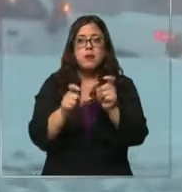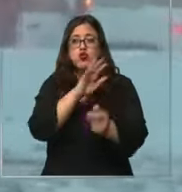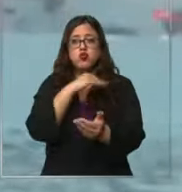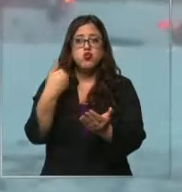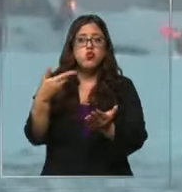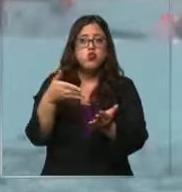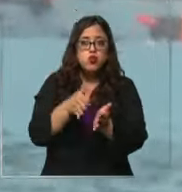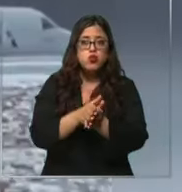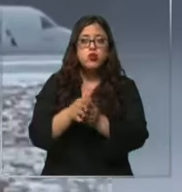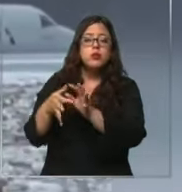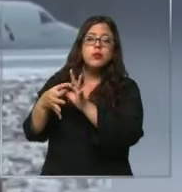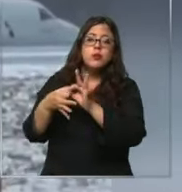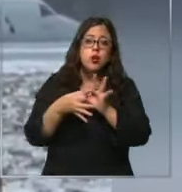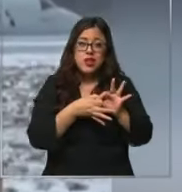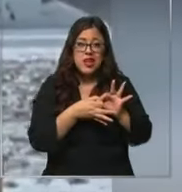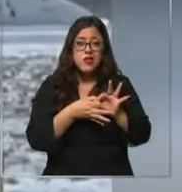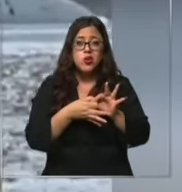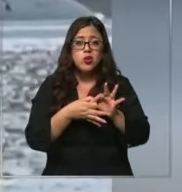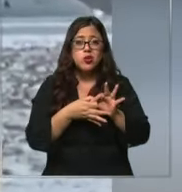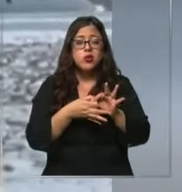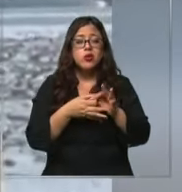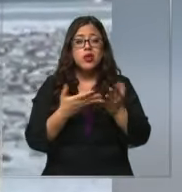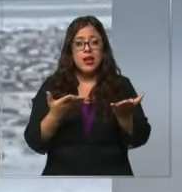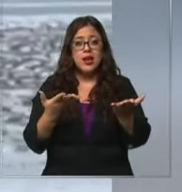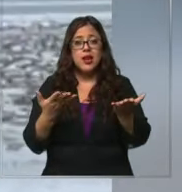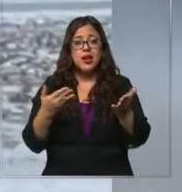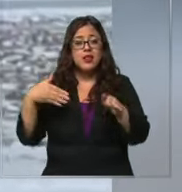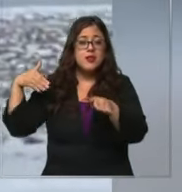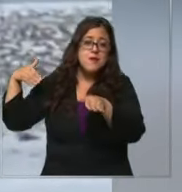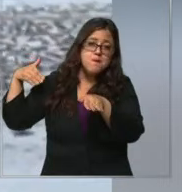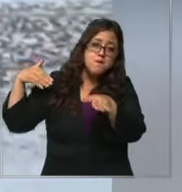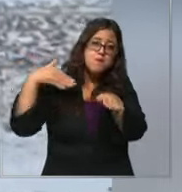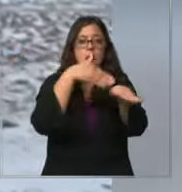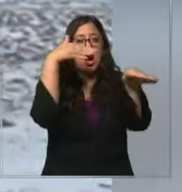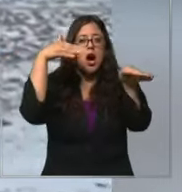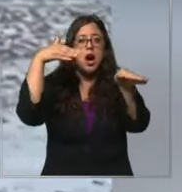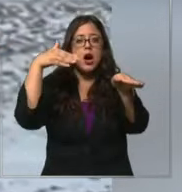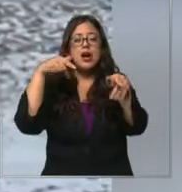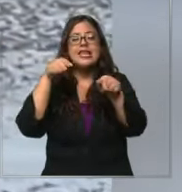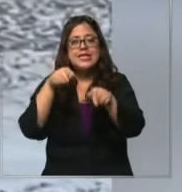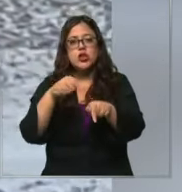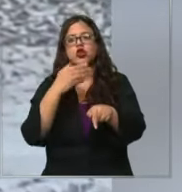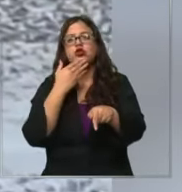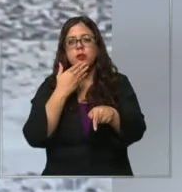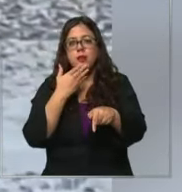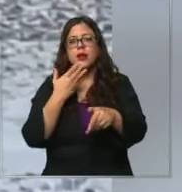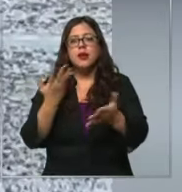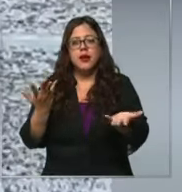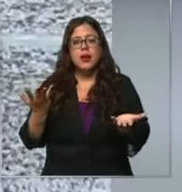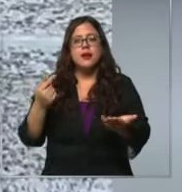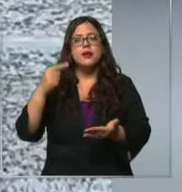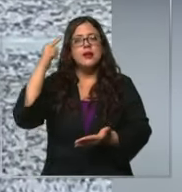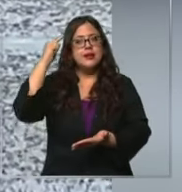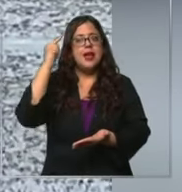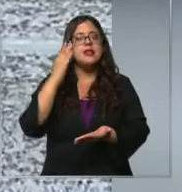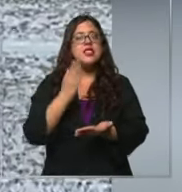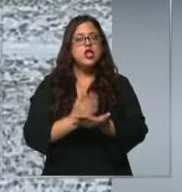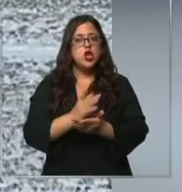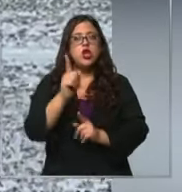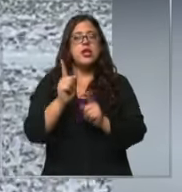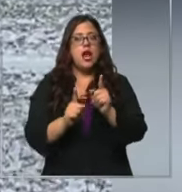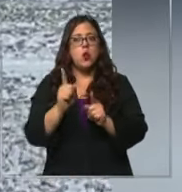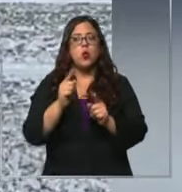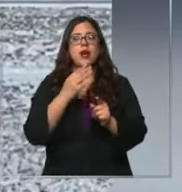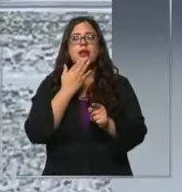la vida han sido precisamente por accidentes de tránsito y que eso también ha obligado a tener que tomar algunas medidas en